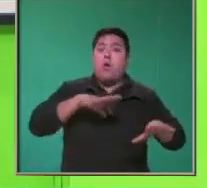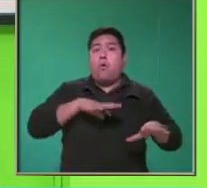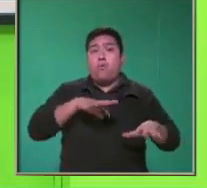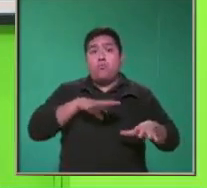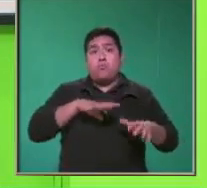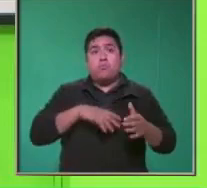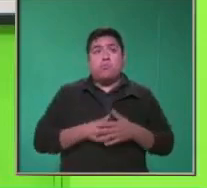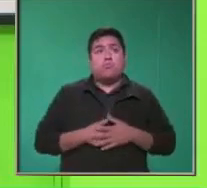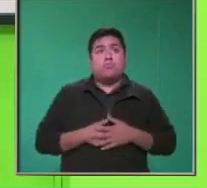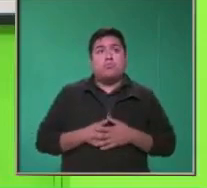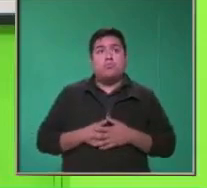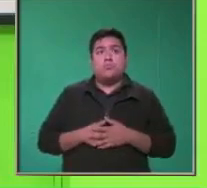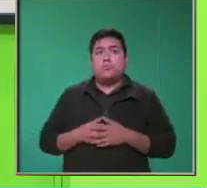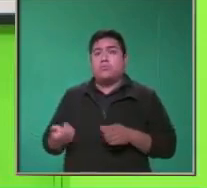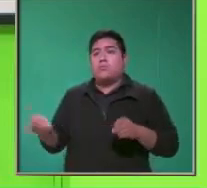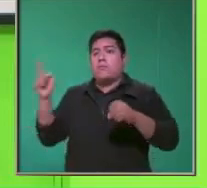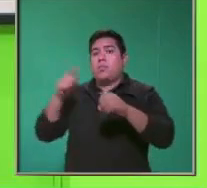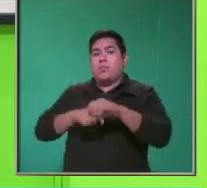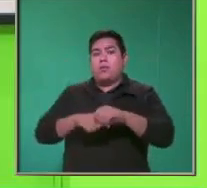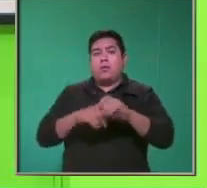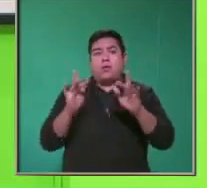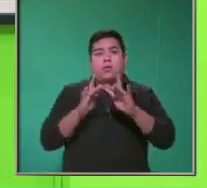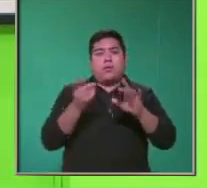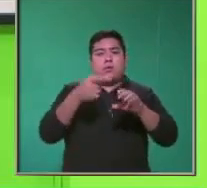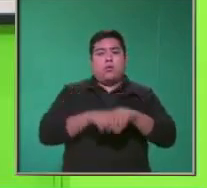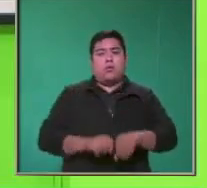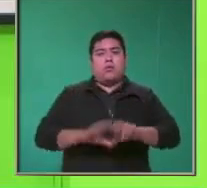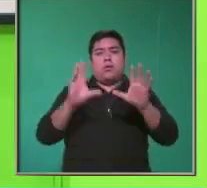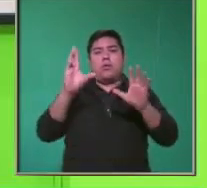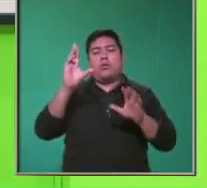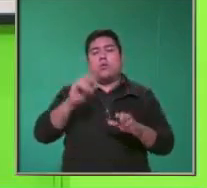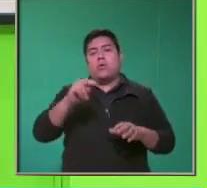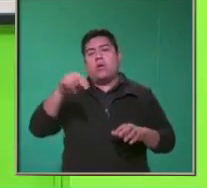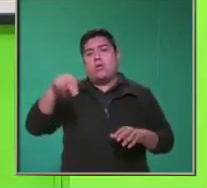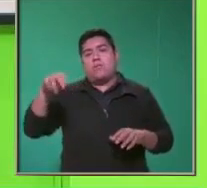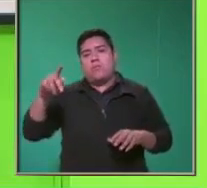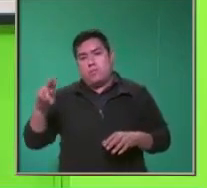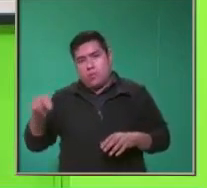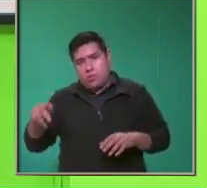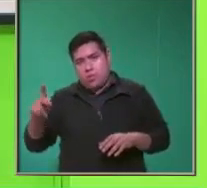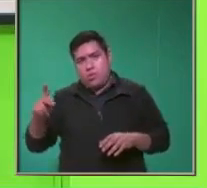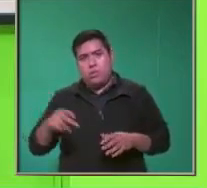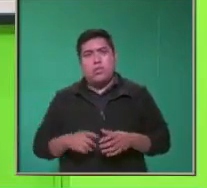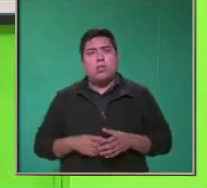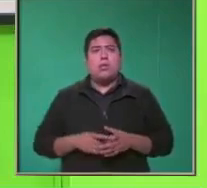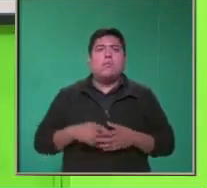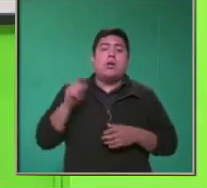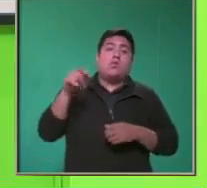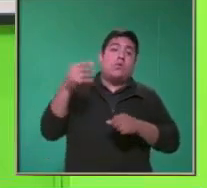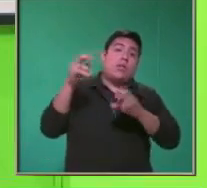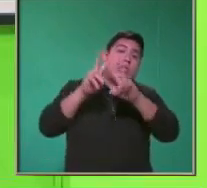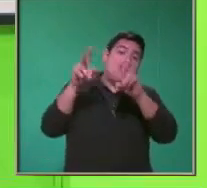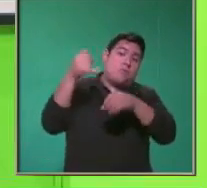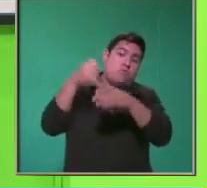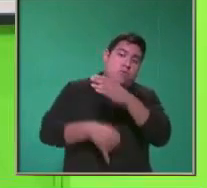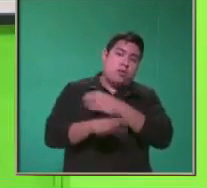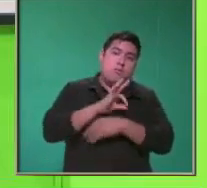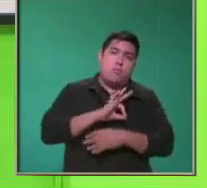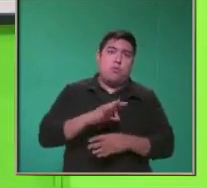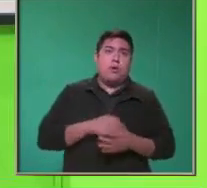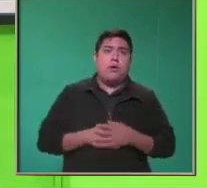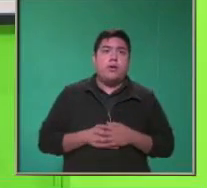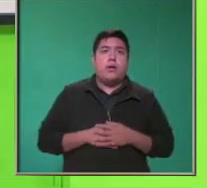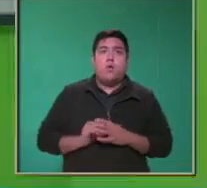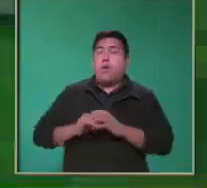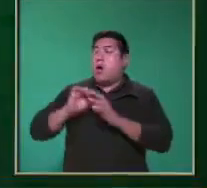suficiente. Entra a la página que te comentaba de la Comisión Nacional de Áreas Protegidas, la CONAMP, para que puedas profundizar en ellas. Bien, en